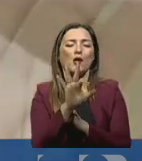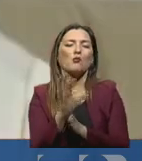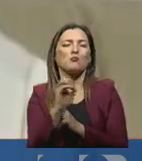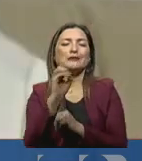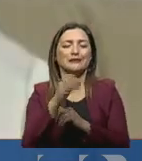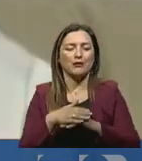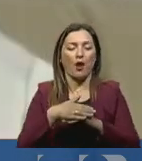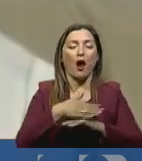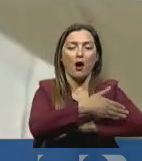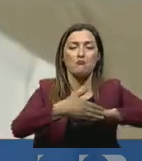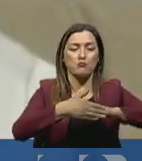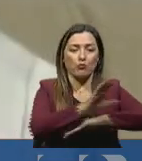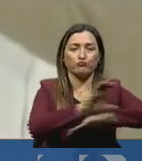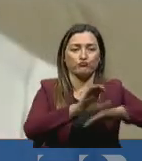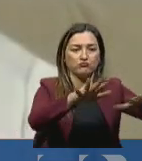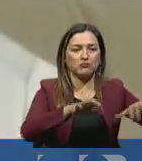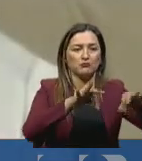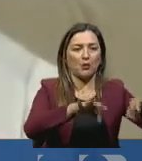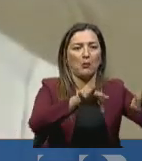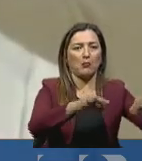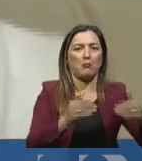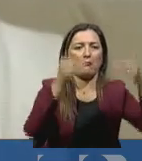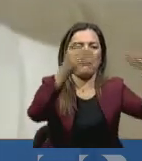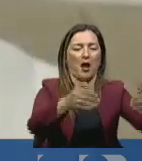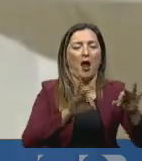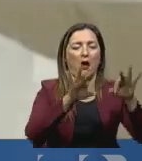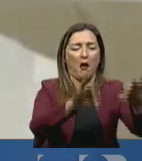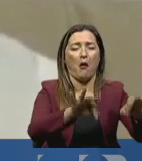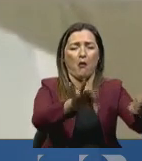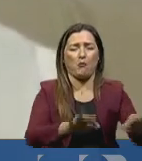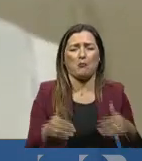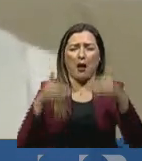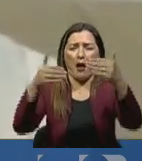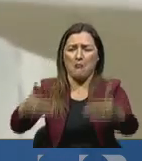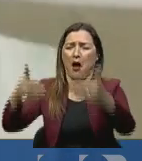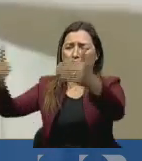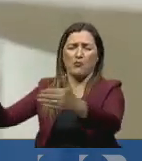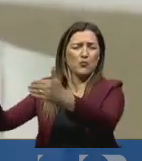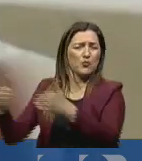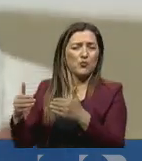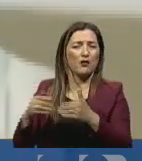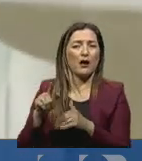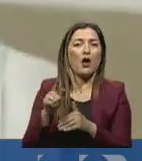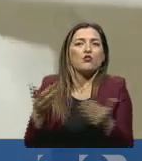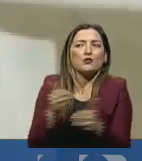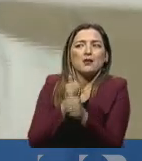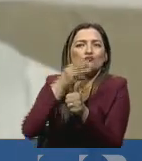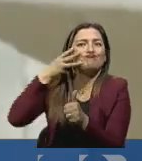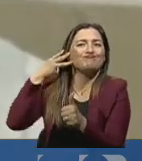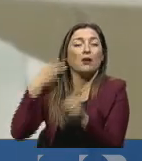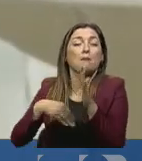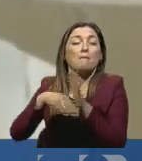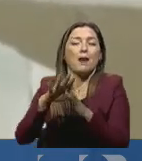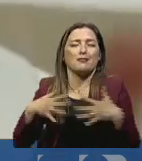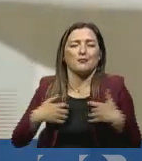frontera agrícola y en realidad es muy preocupante Ya que en la región amazónica donde tenemos ahí el mayor número de especies tanto en Flora como de